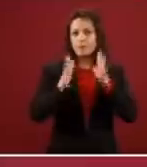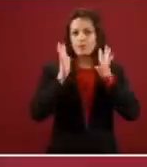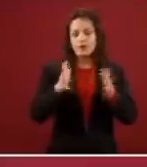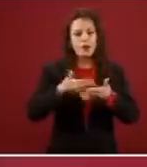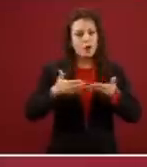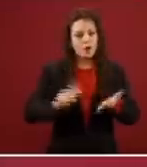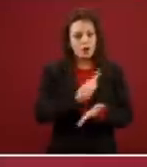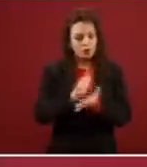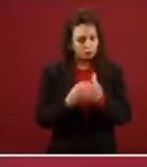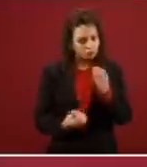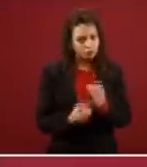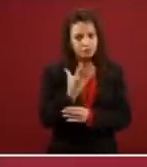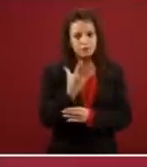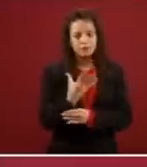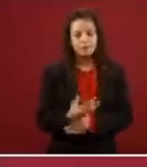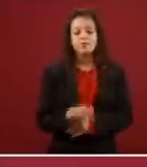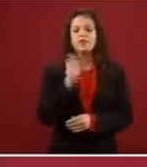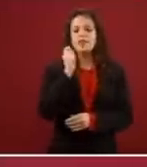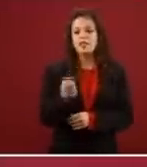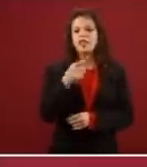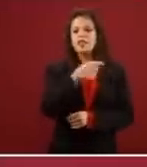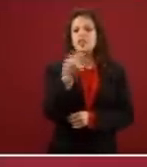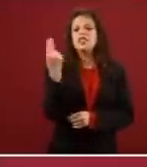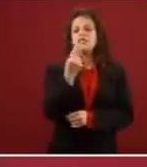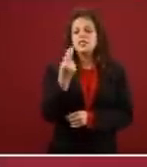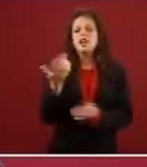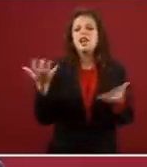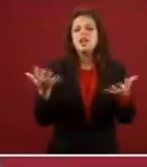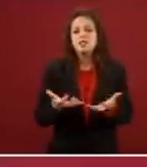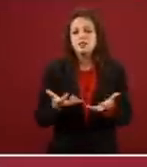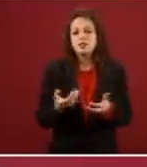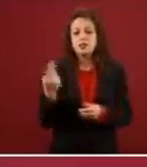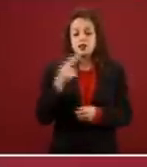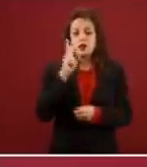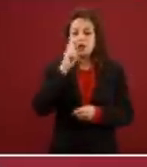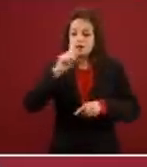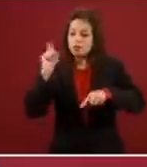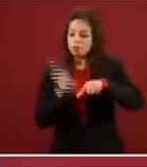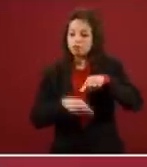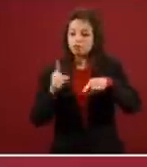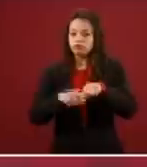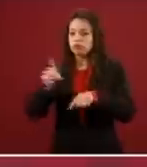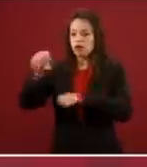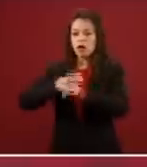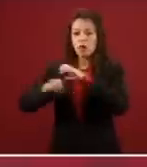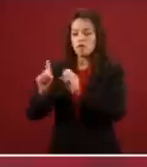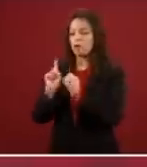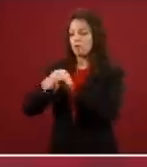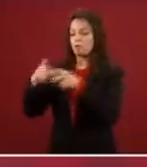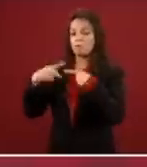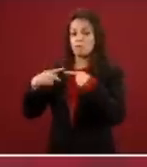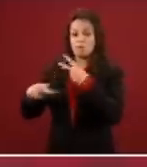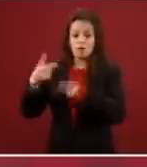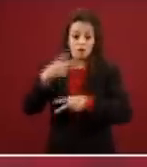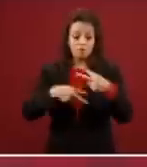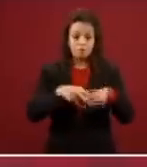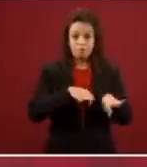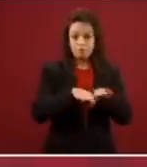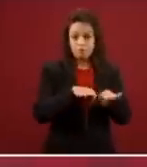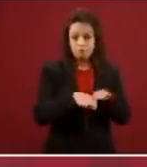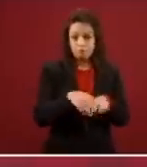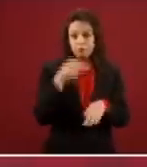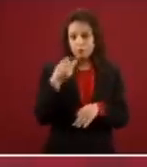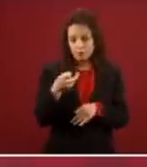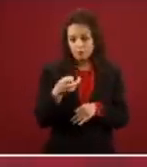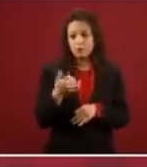Precisamente lo que se busca es erradicar el outsourcing ilegal, y es precisamente a través de la reforma que